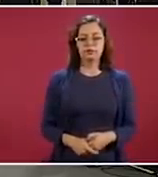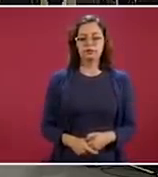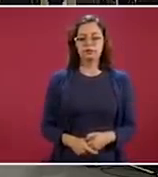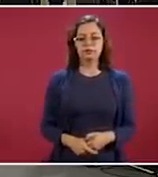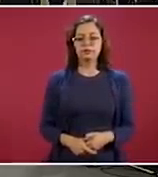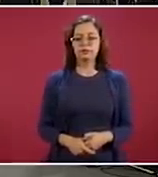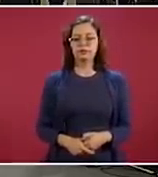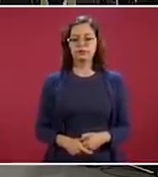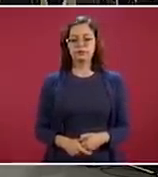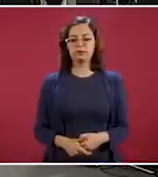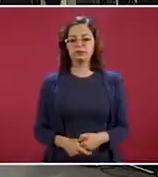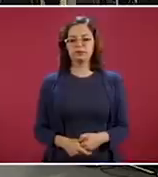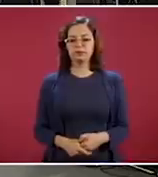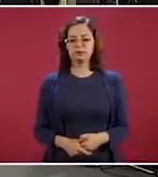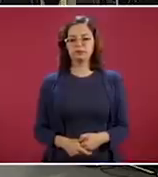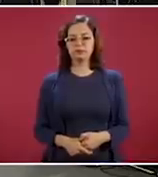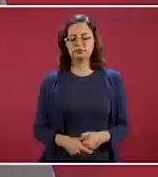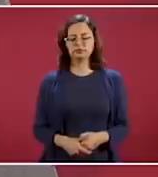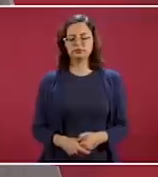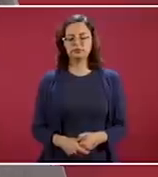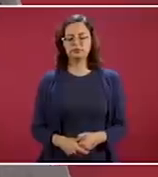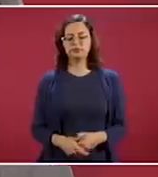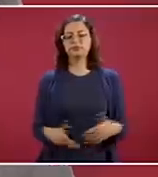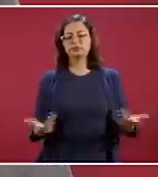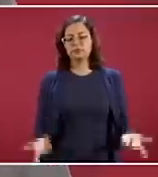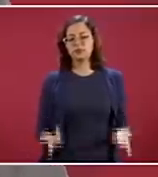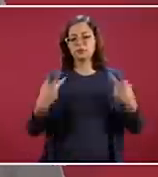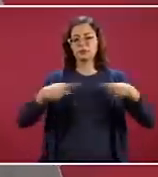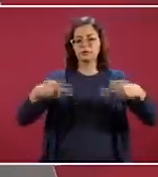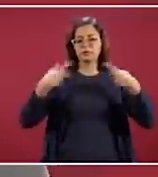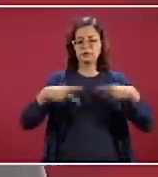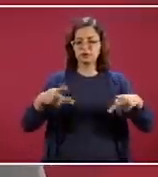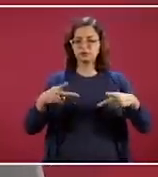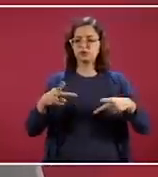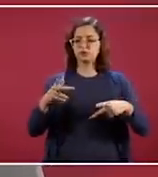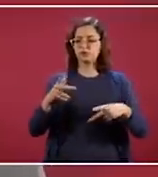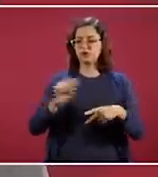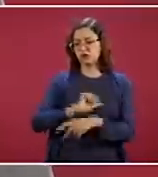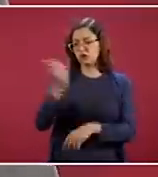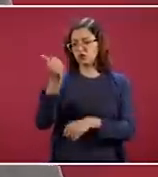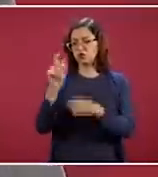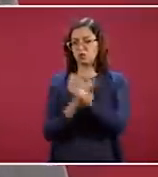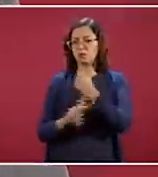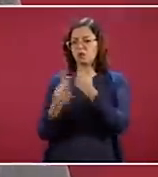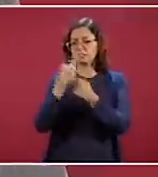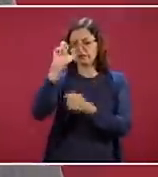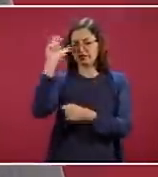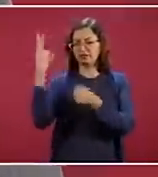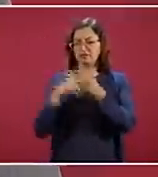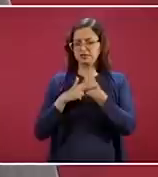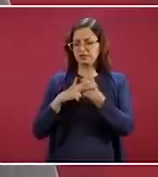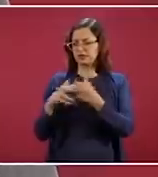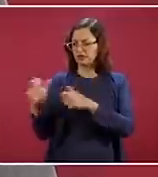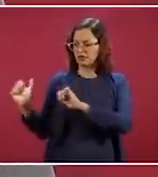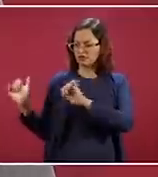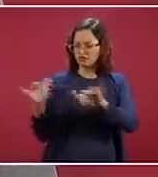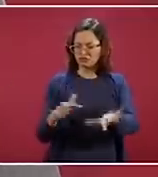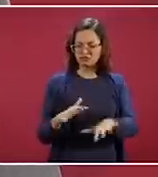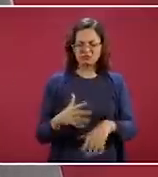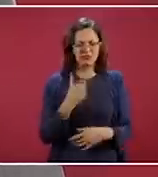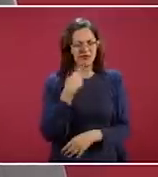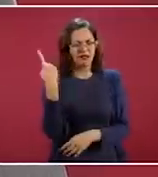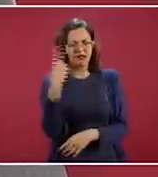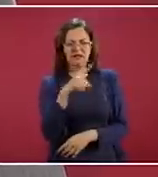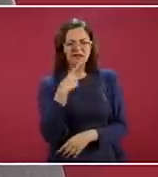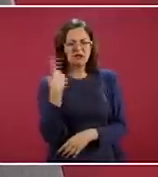el ingreso de extranjeros migrantes al país, no tenemos queja, hay